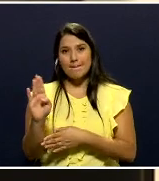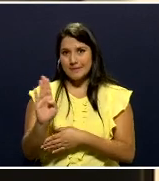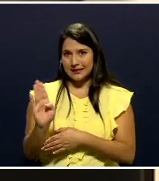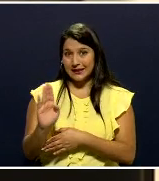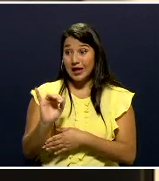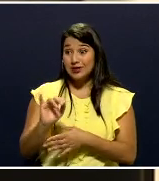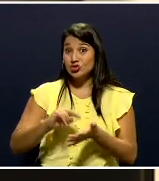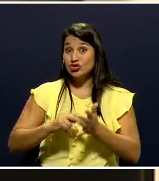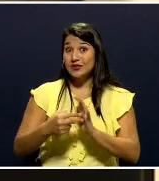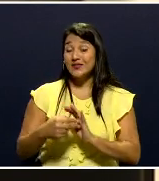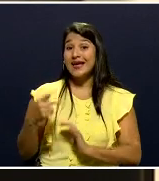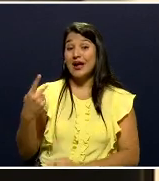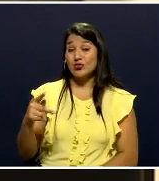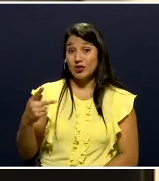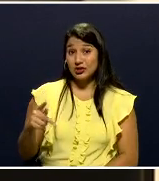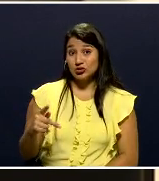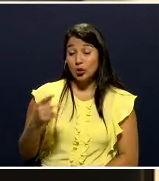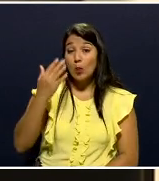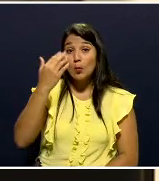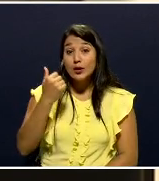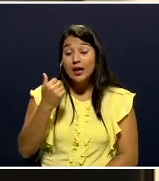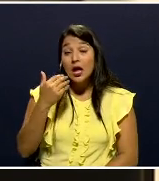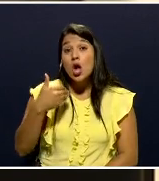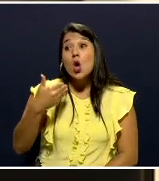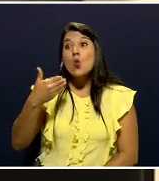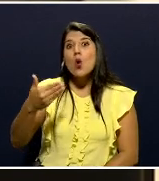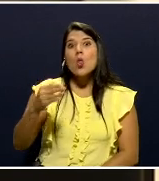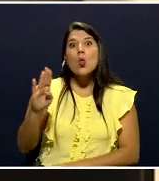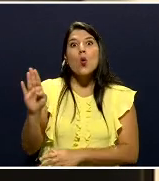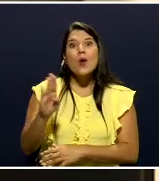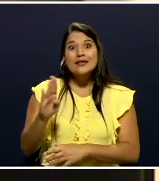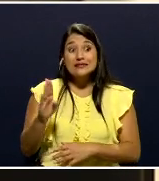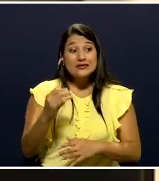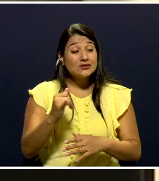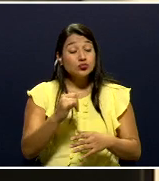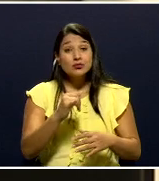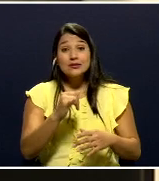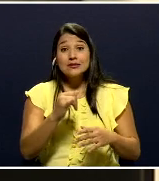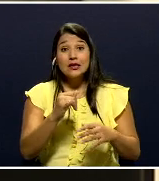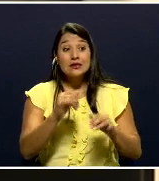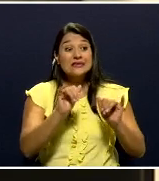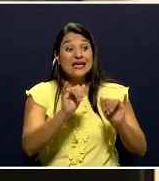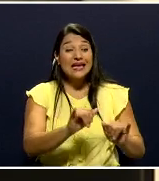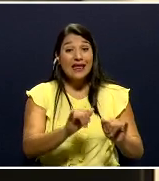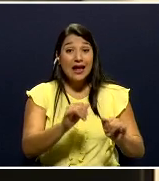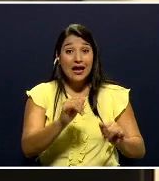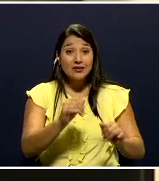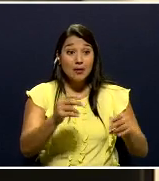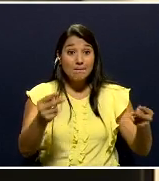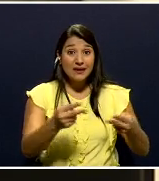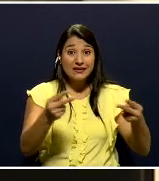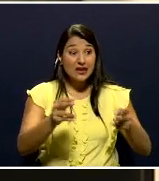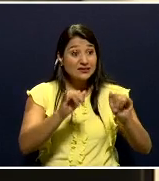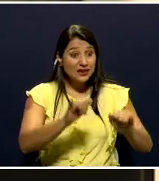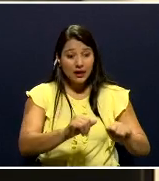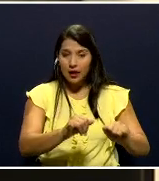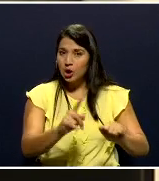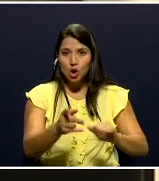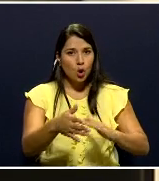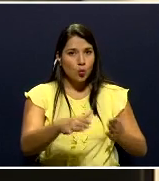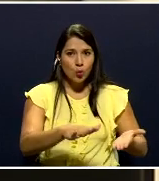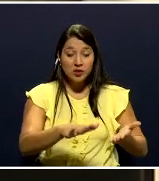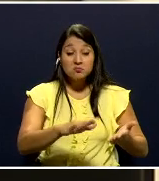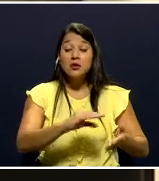representa un riesgo. ¿Por qué? Porque cuando estas bacterias entran al cuerpo humano, transfieren los mecanismos de resistencia a las